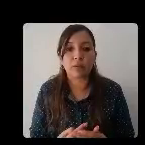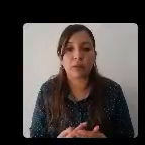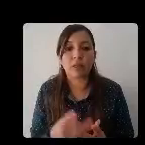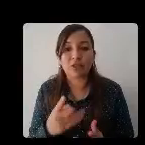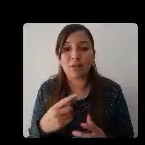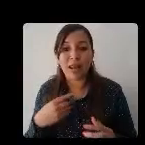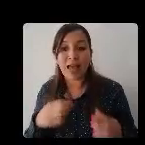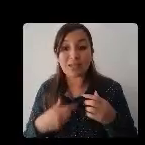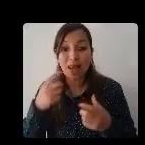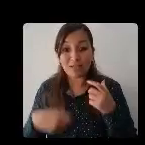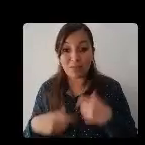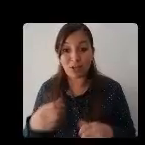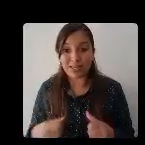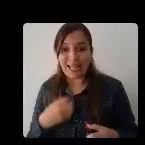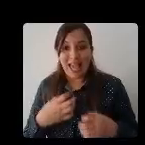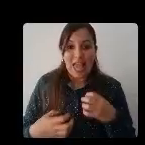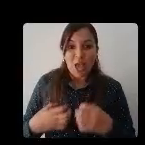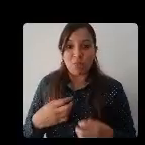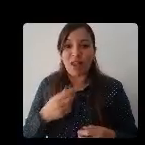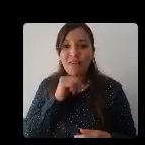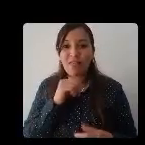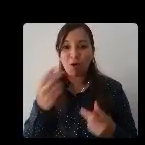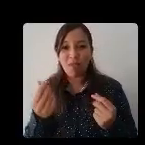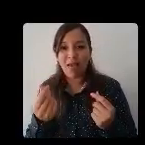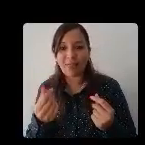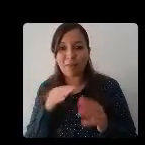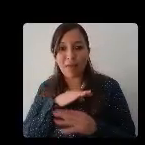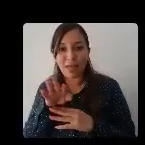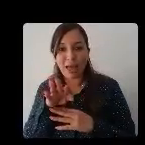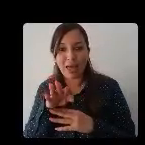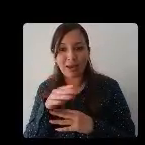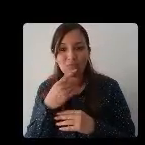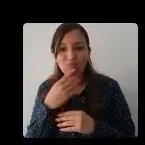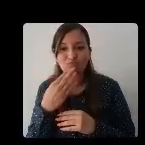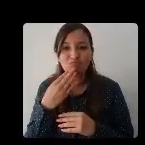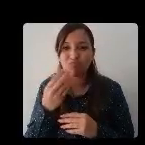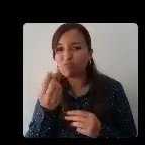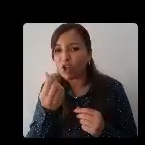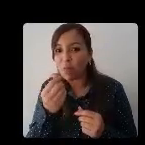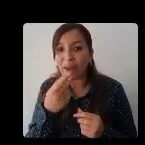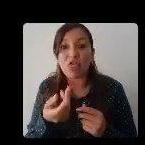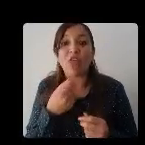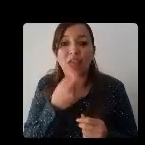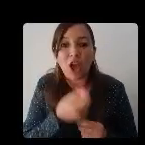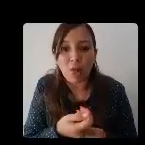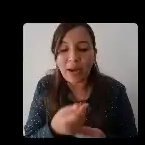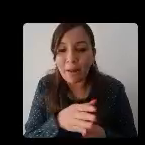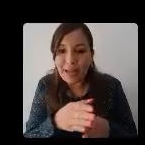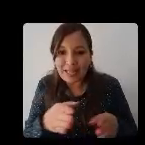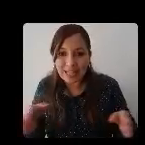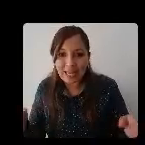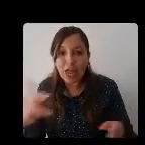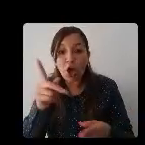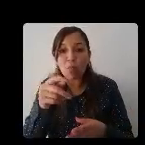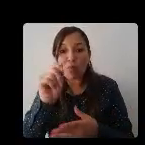ustedes brindan en comunidad. Te quería preguntar, en la página de web de ustedes, ¿cómo están para todas las personas que te